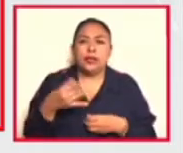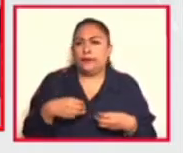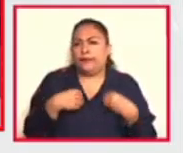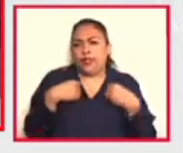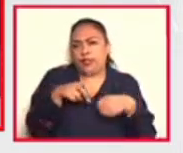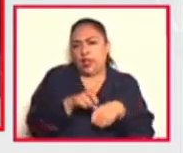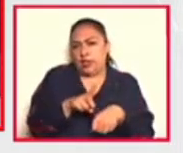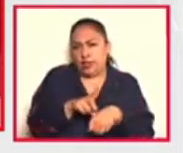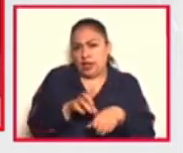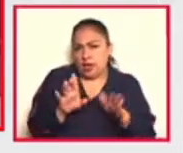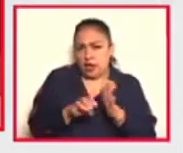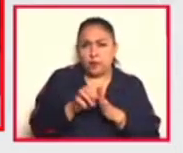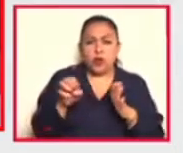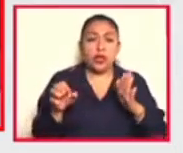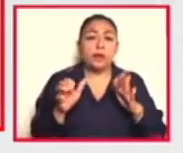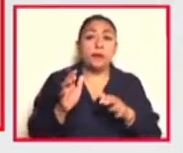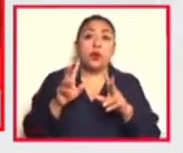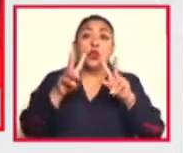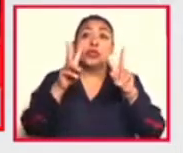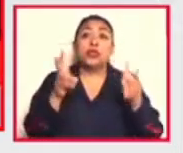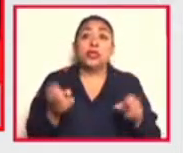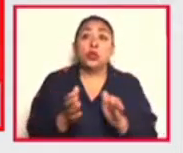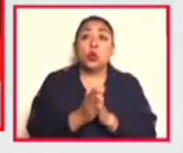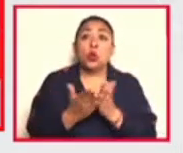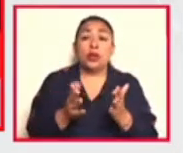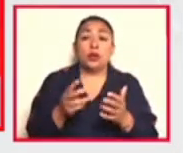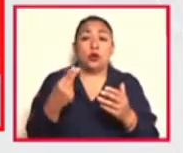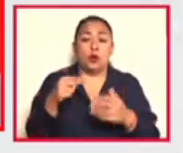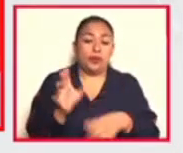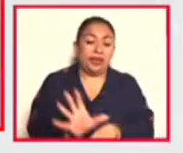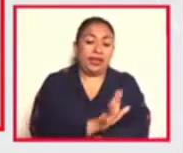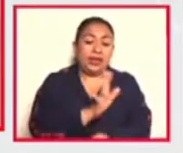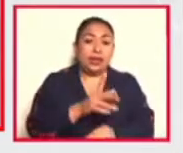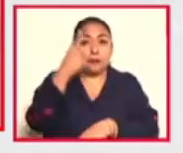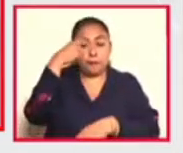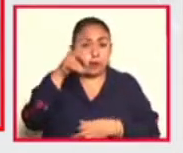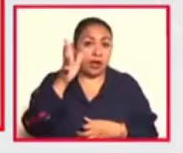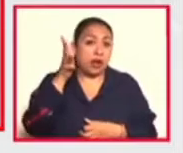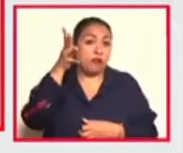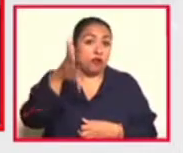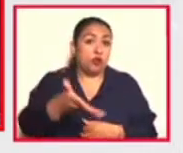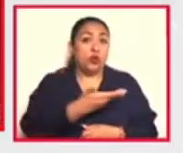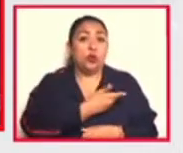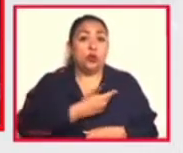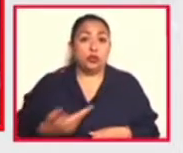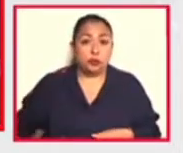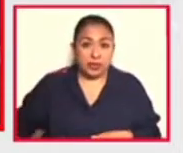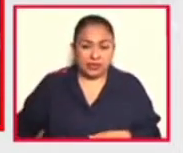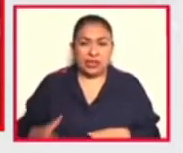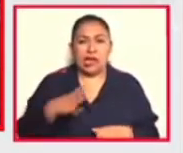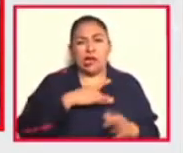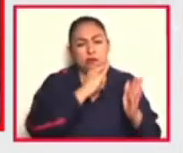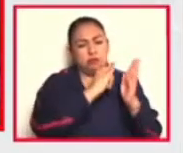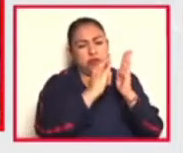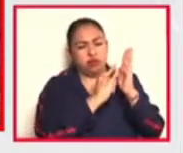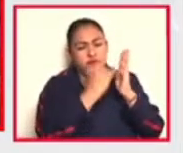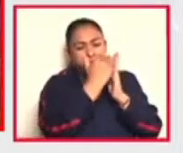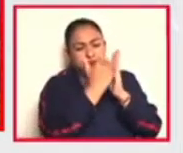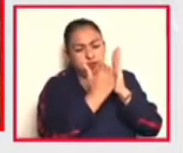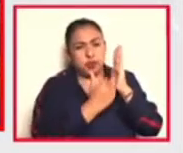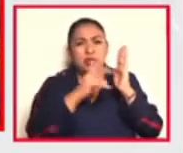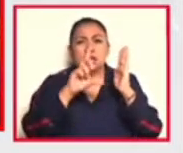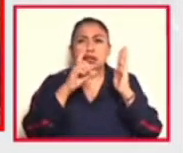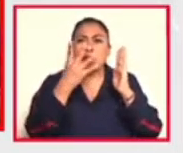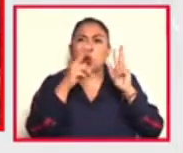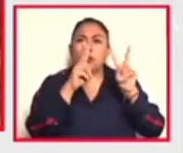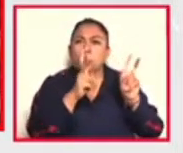ejemplo, tenemos un título que se llama Energía para futuros presidentes. Con un catálogo integrado por 34 títulos que